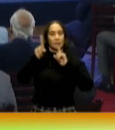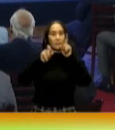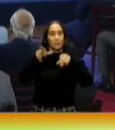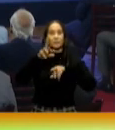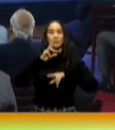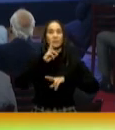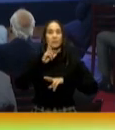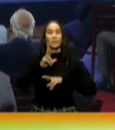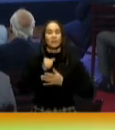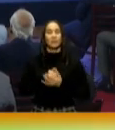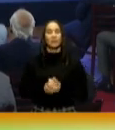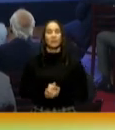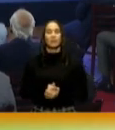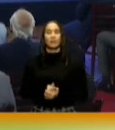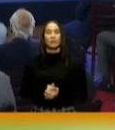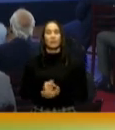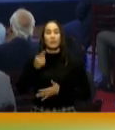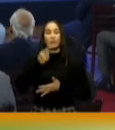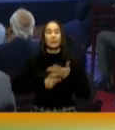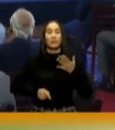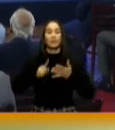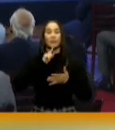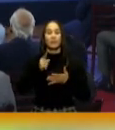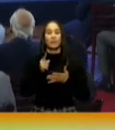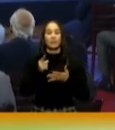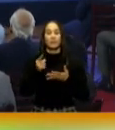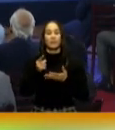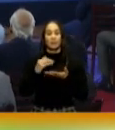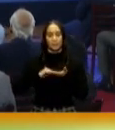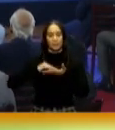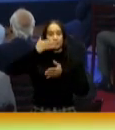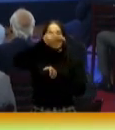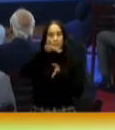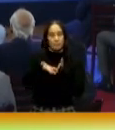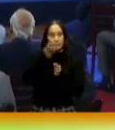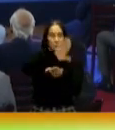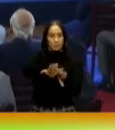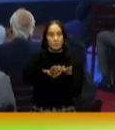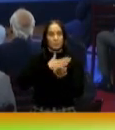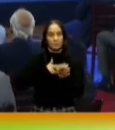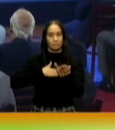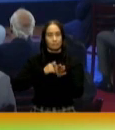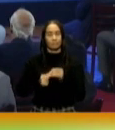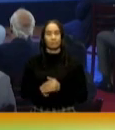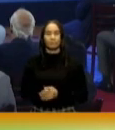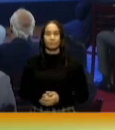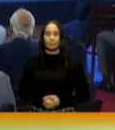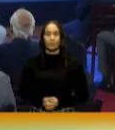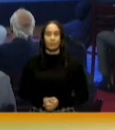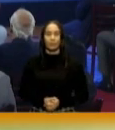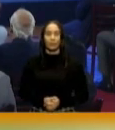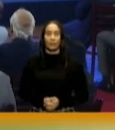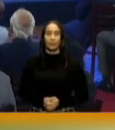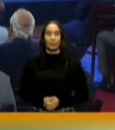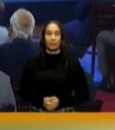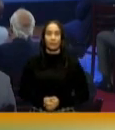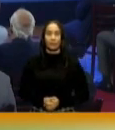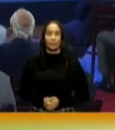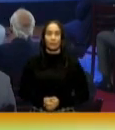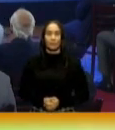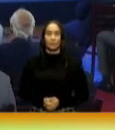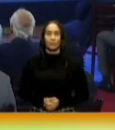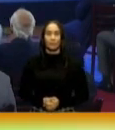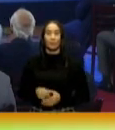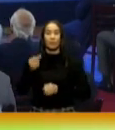acceso a usted poder tener cosas que son necesarias o que son básicas en el